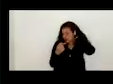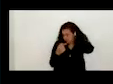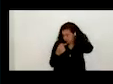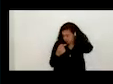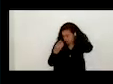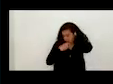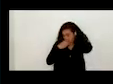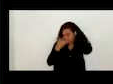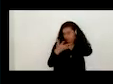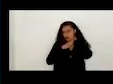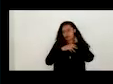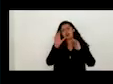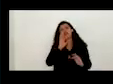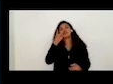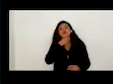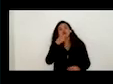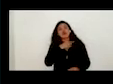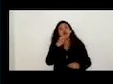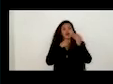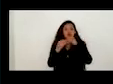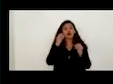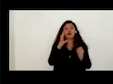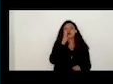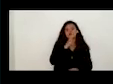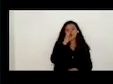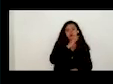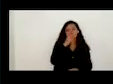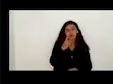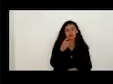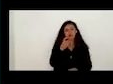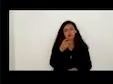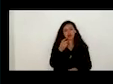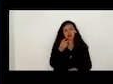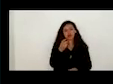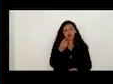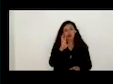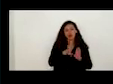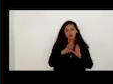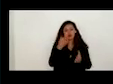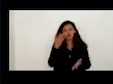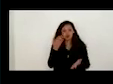ya sea desayuno o comida de cena, y diríamos que está totalmente equilibrado.